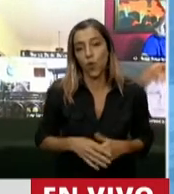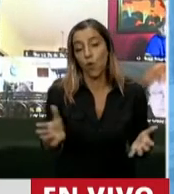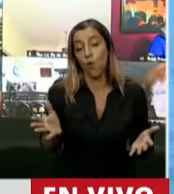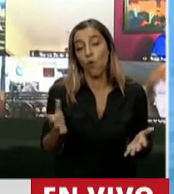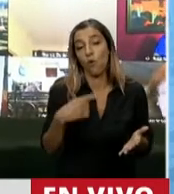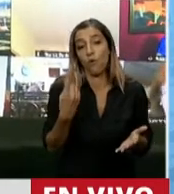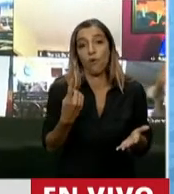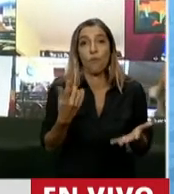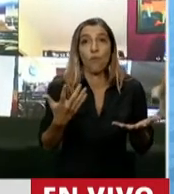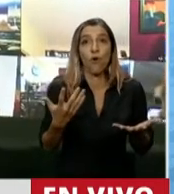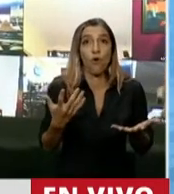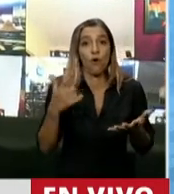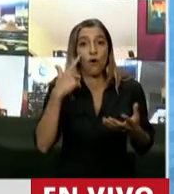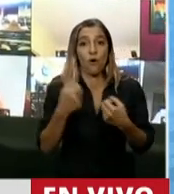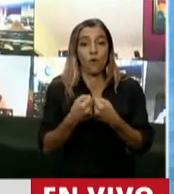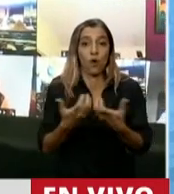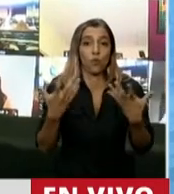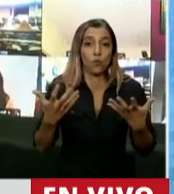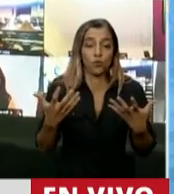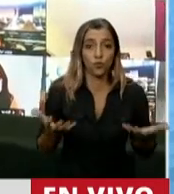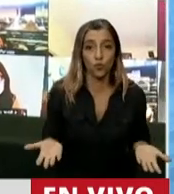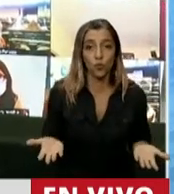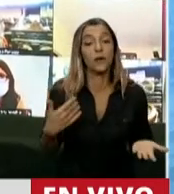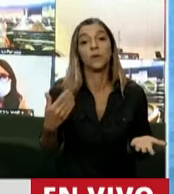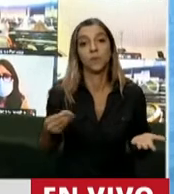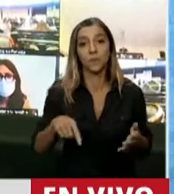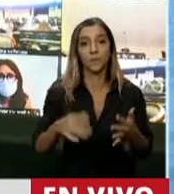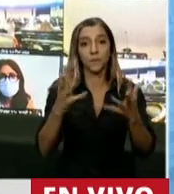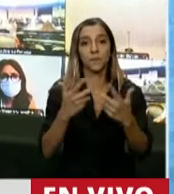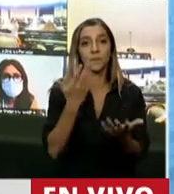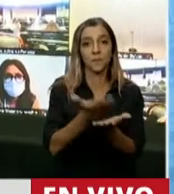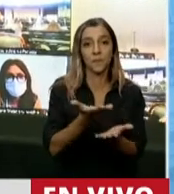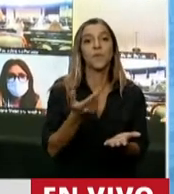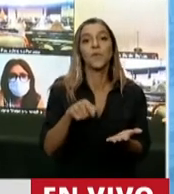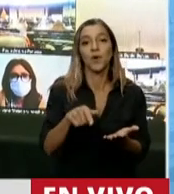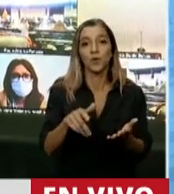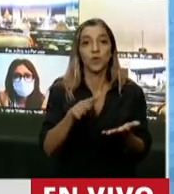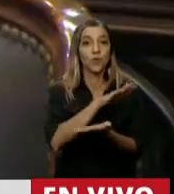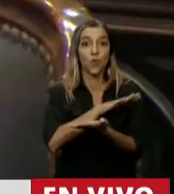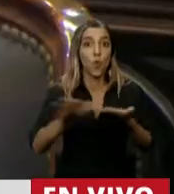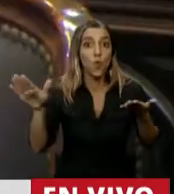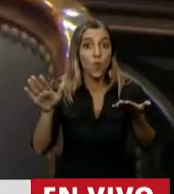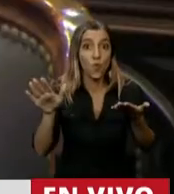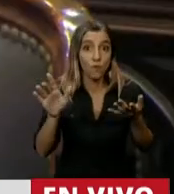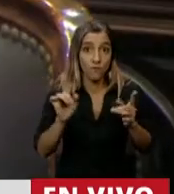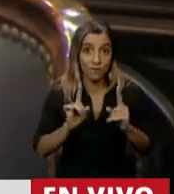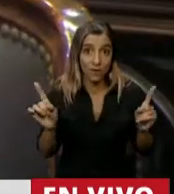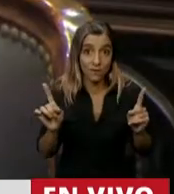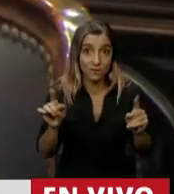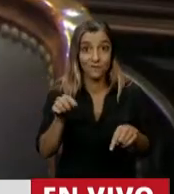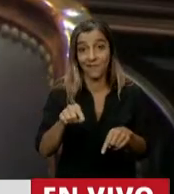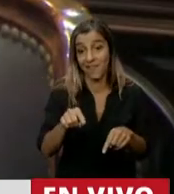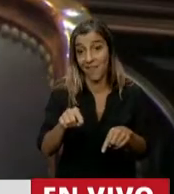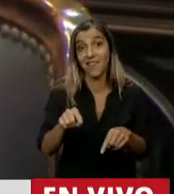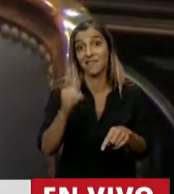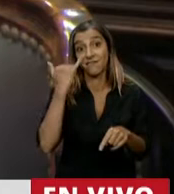nadie pero el proyecto no es nuevo porque esto lo están poniendo desde hace mucho